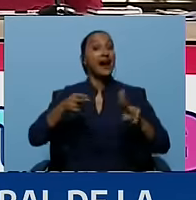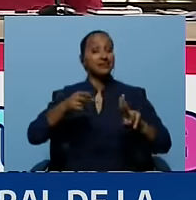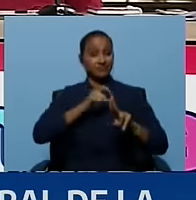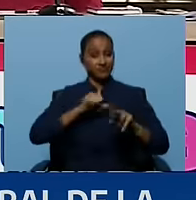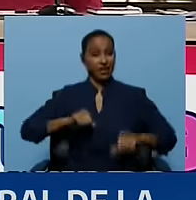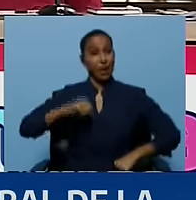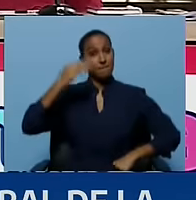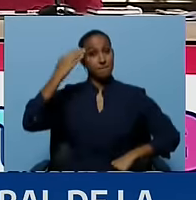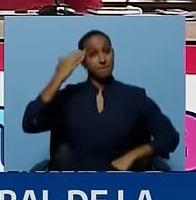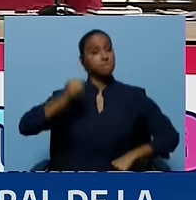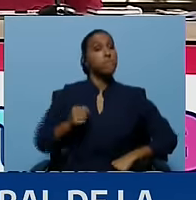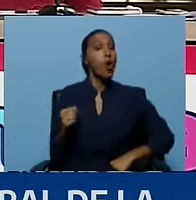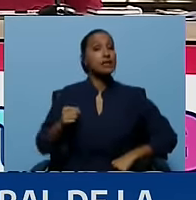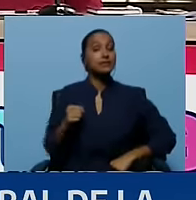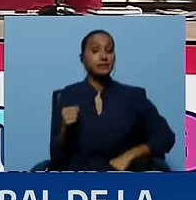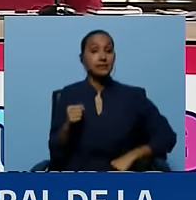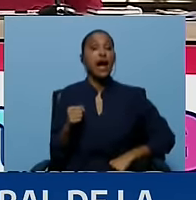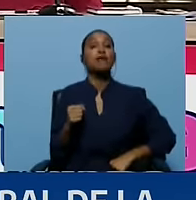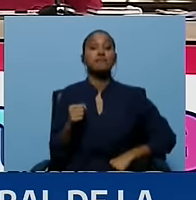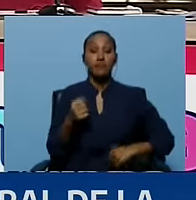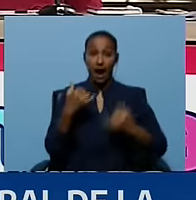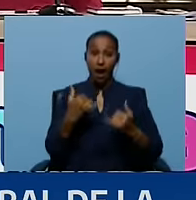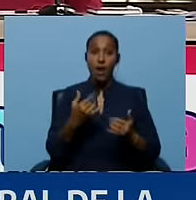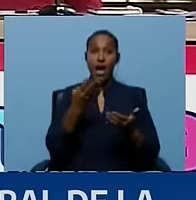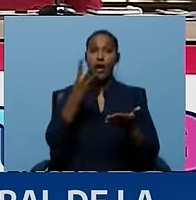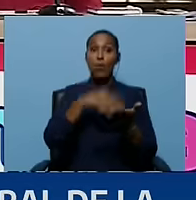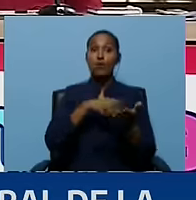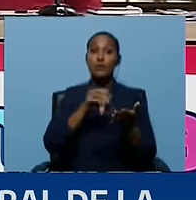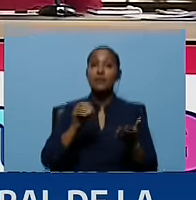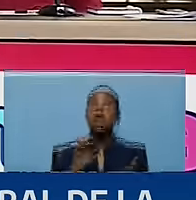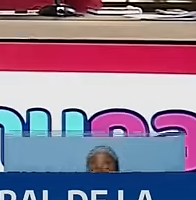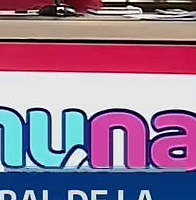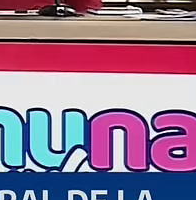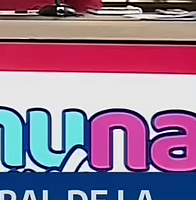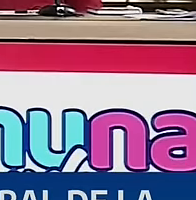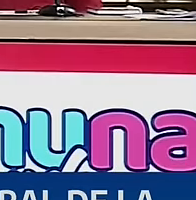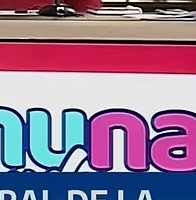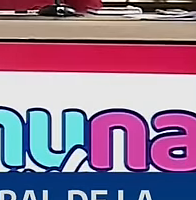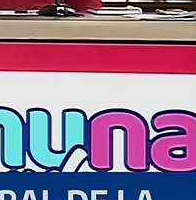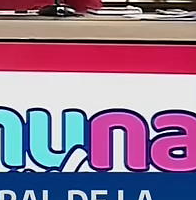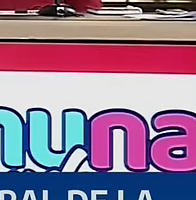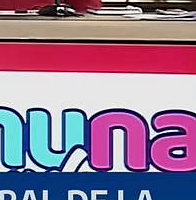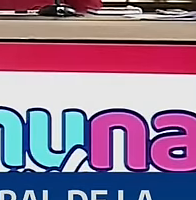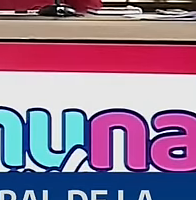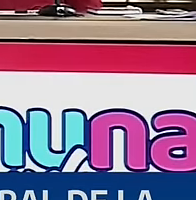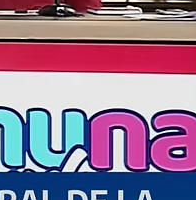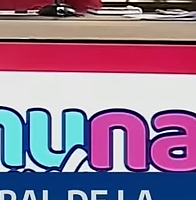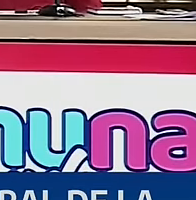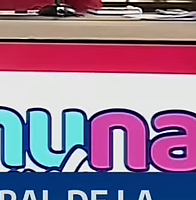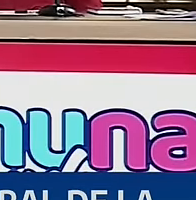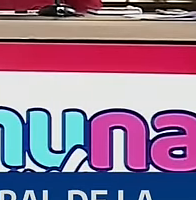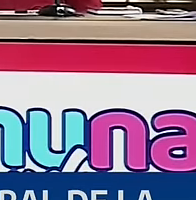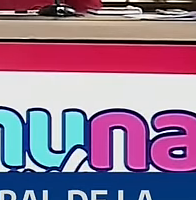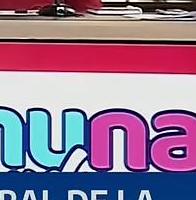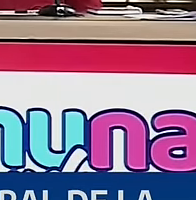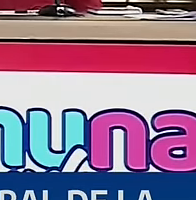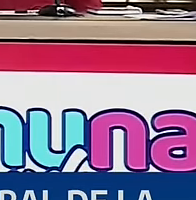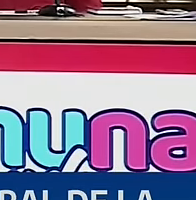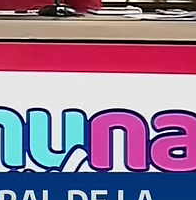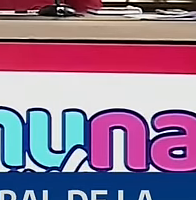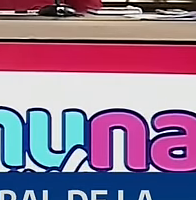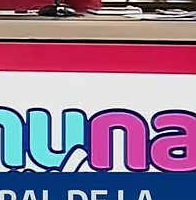los cuadrantes de paz en los 4.508 y redactarlos, Diosdado,